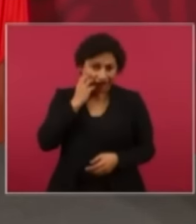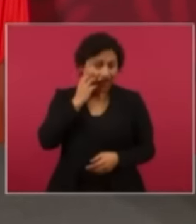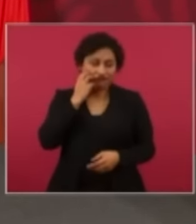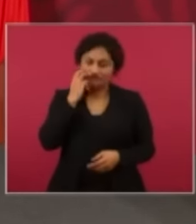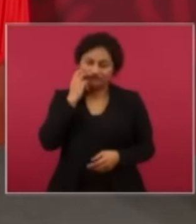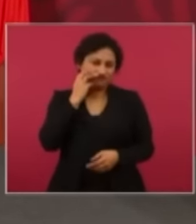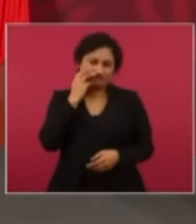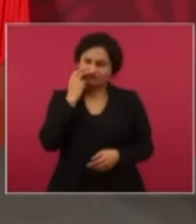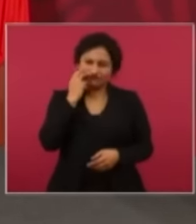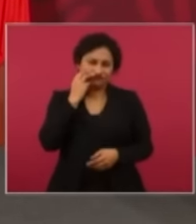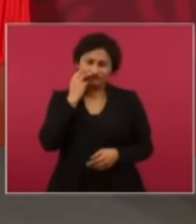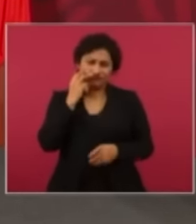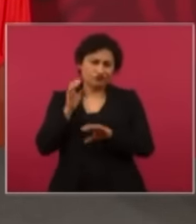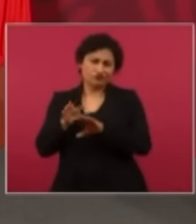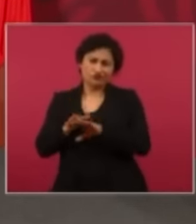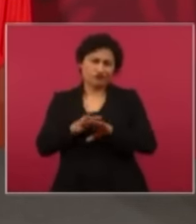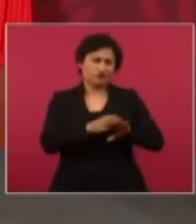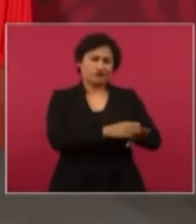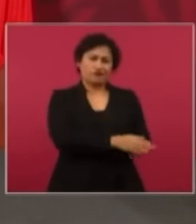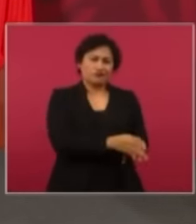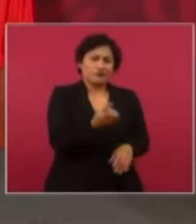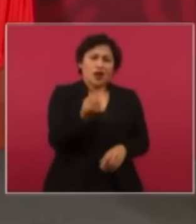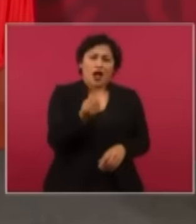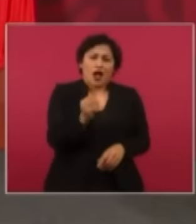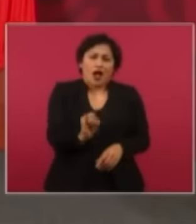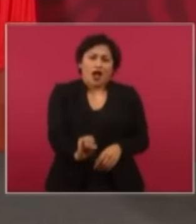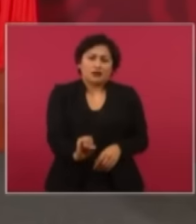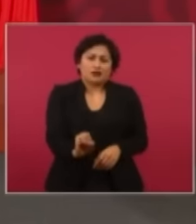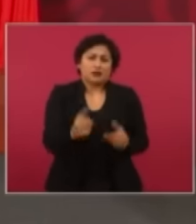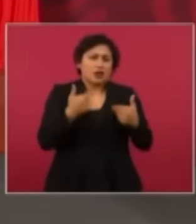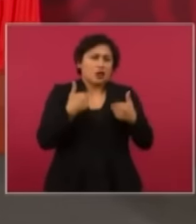entender que es la condición humana